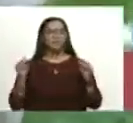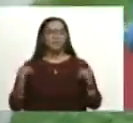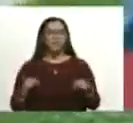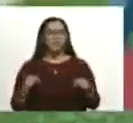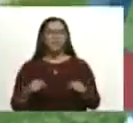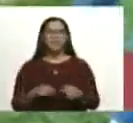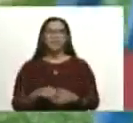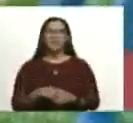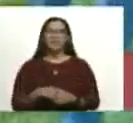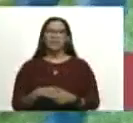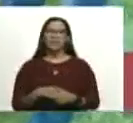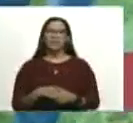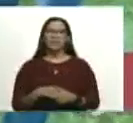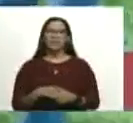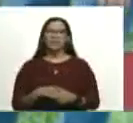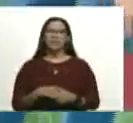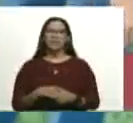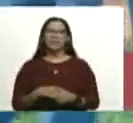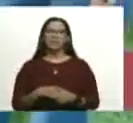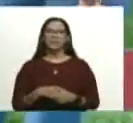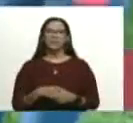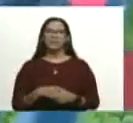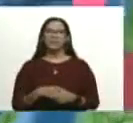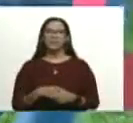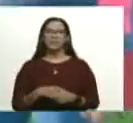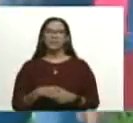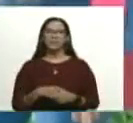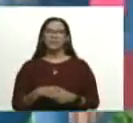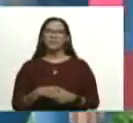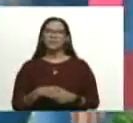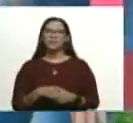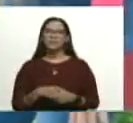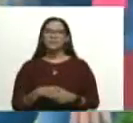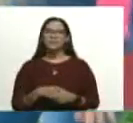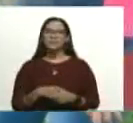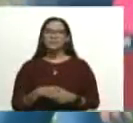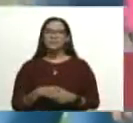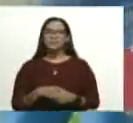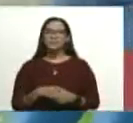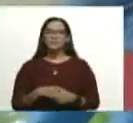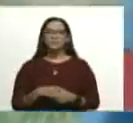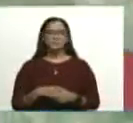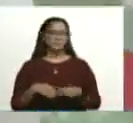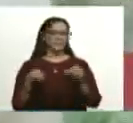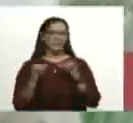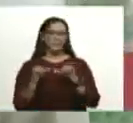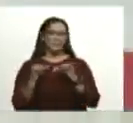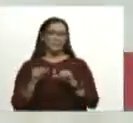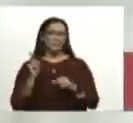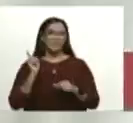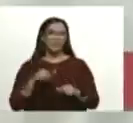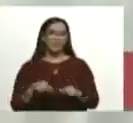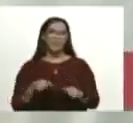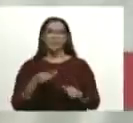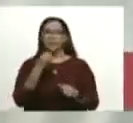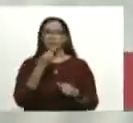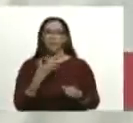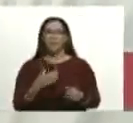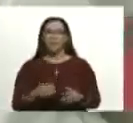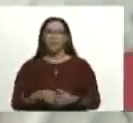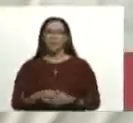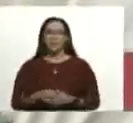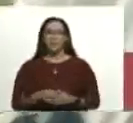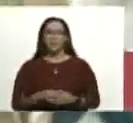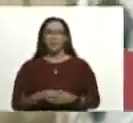24/7, como dice, viendo toda la conducta de su madre y del mismo también. y bueno, fue